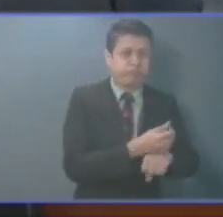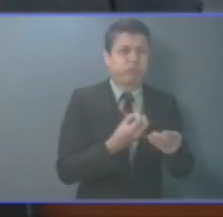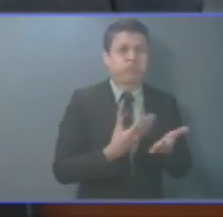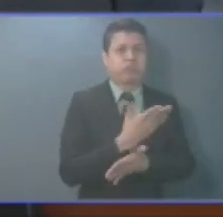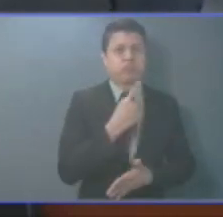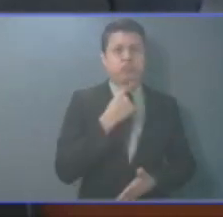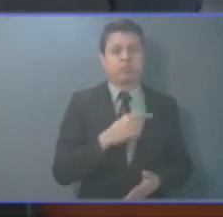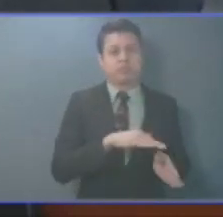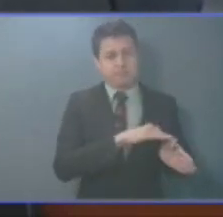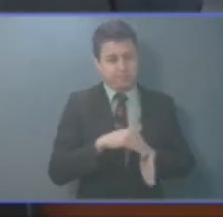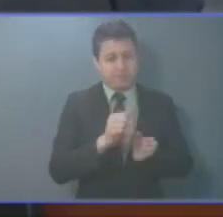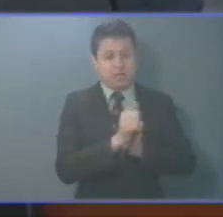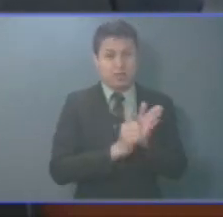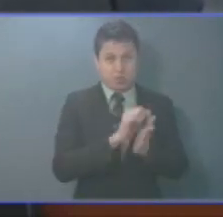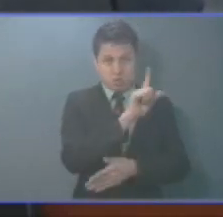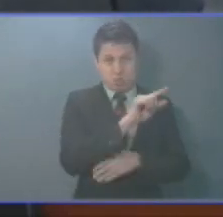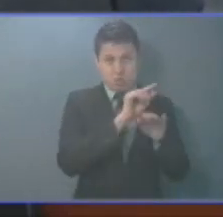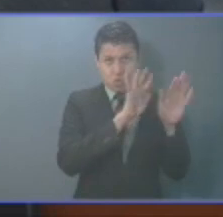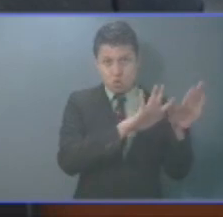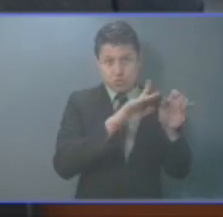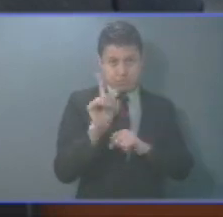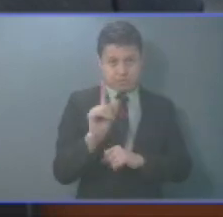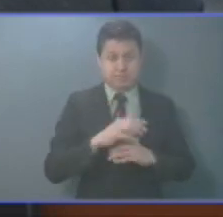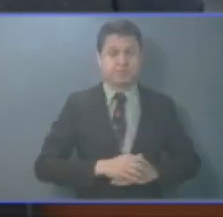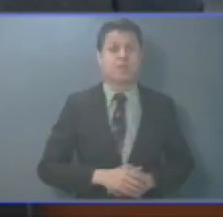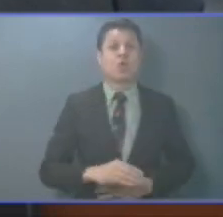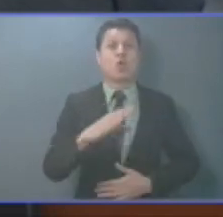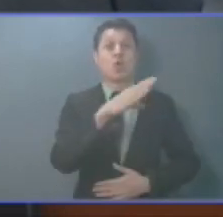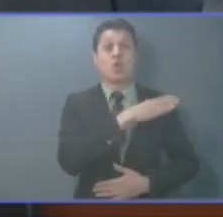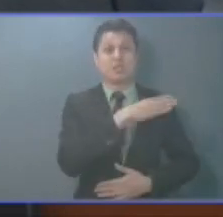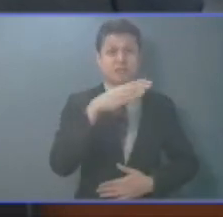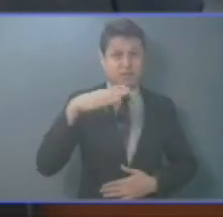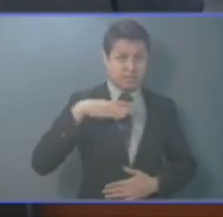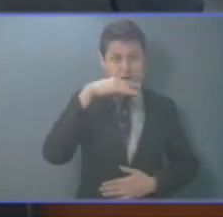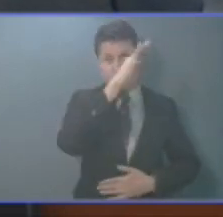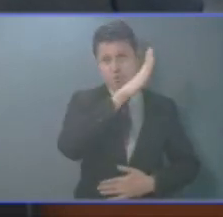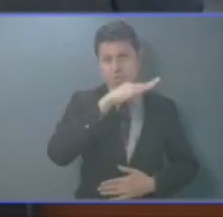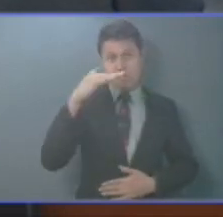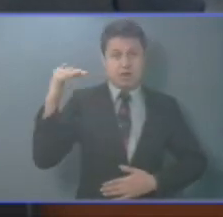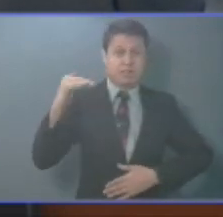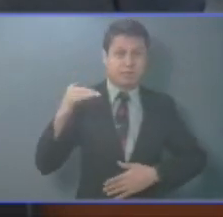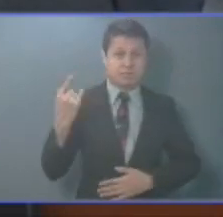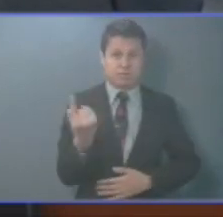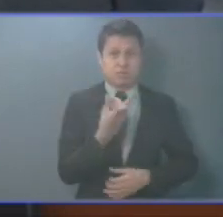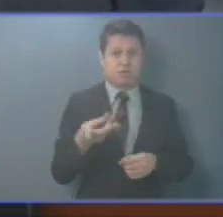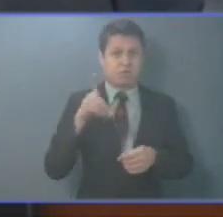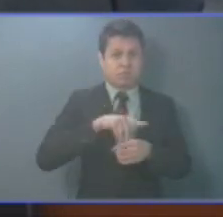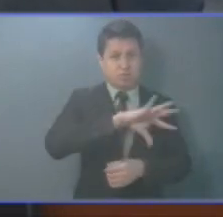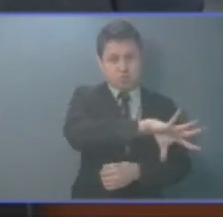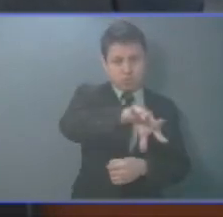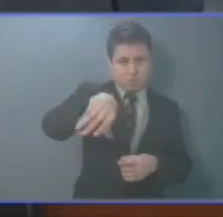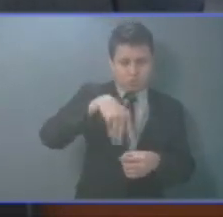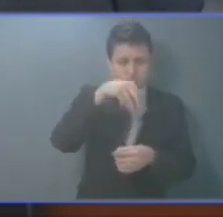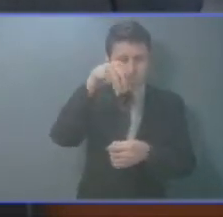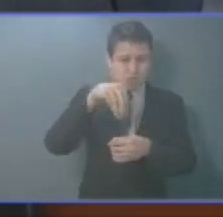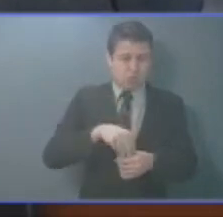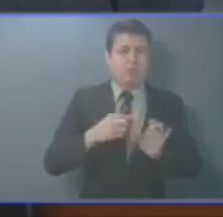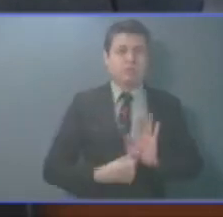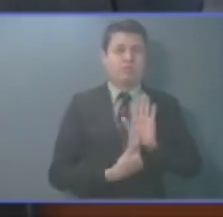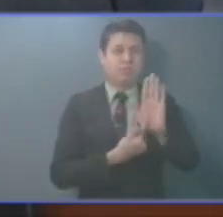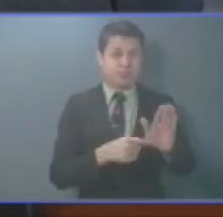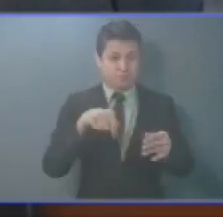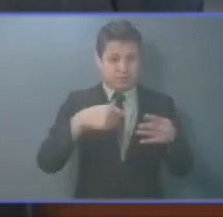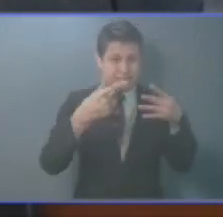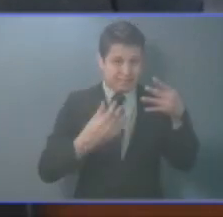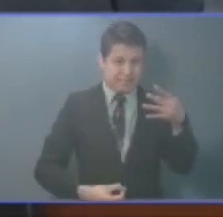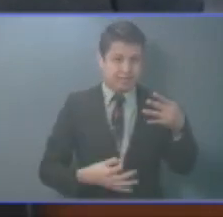11. Créase el Consejo Nacional para la Inclusión de las Personas con Discapacidad, que en lo sucesivo de la presente